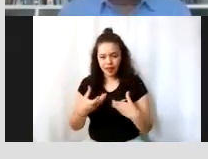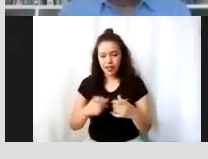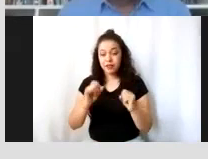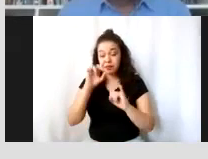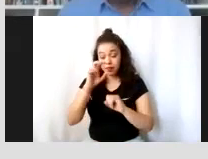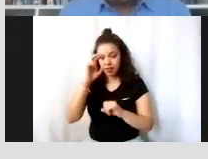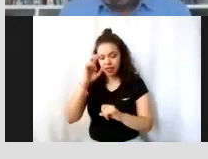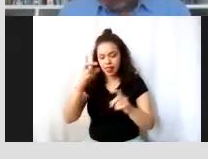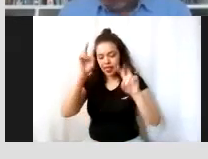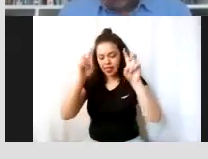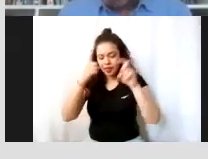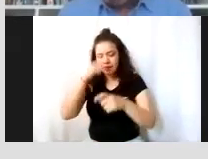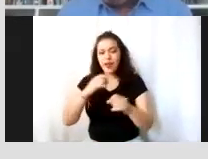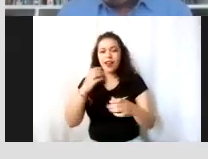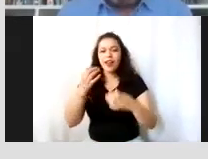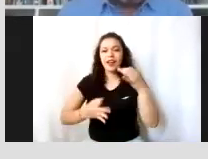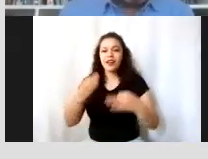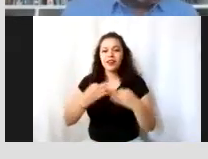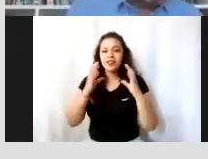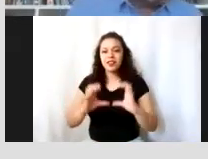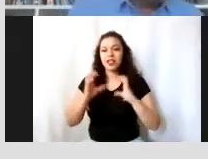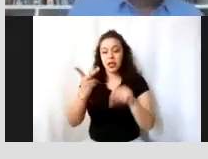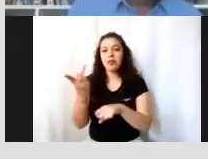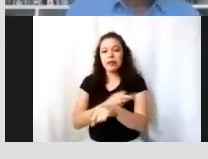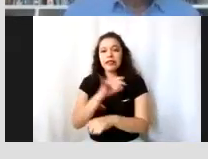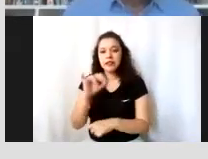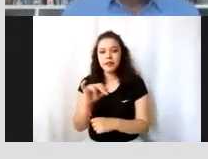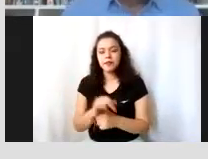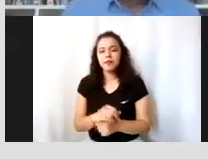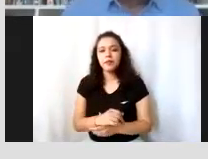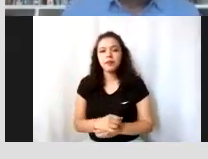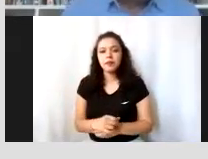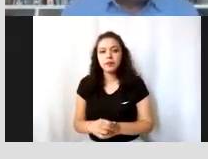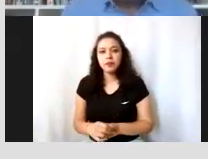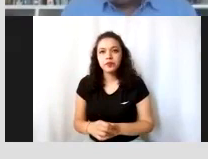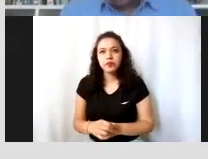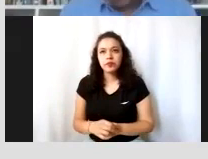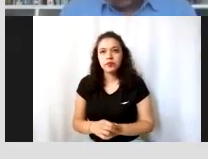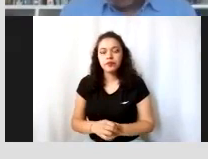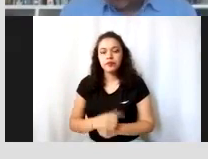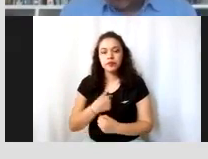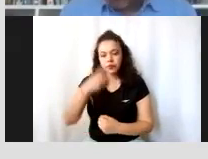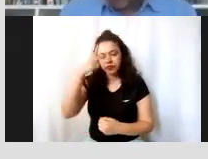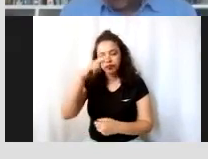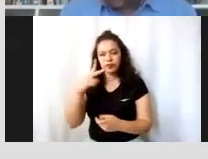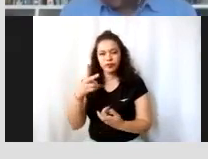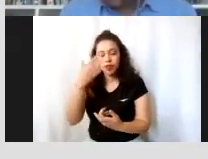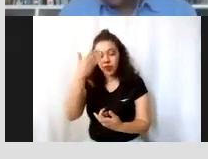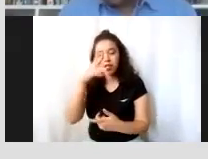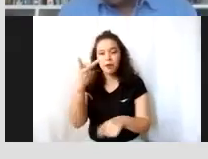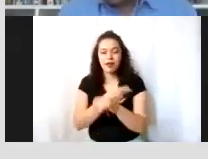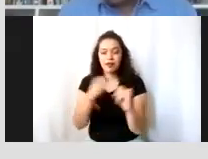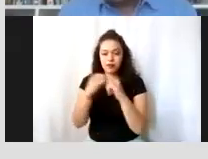justicia porque sí pasa, ¿eh? Esos temas de procuración de justicia pasan. Yo sé que no ocurre en tu institución de asistencia privada,